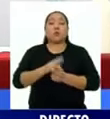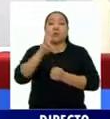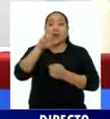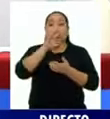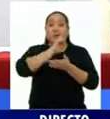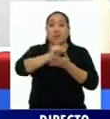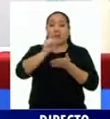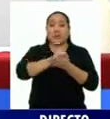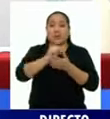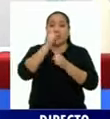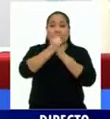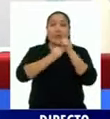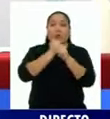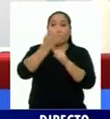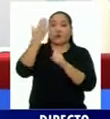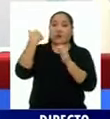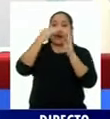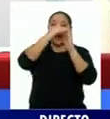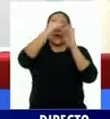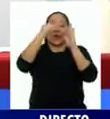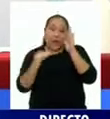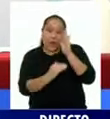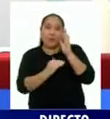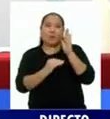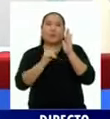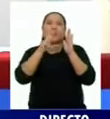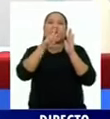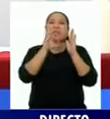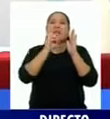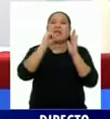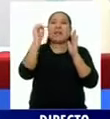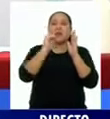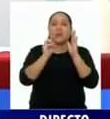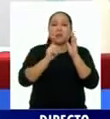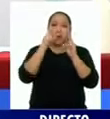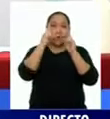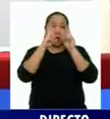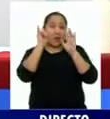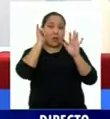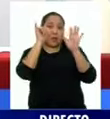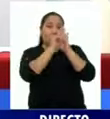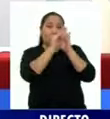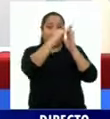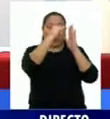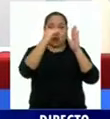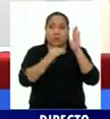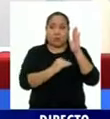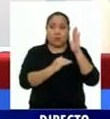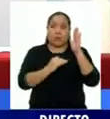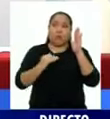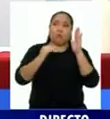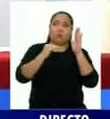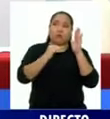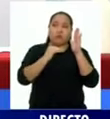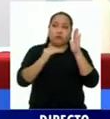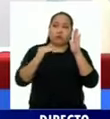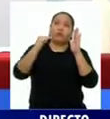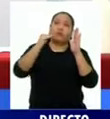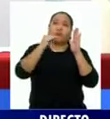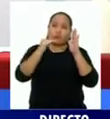donde nos caímos casi en 30%. En la lámina pueden ver que hay una recuperación tipo V,